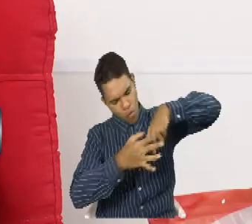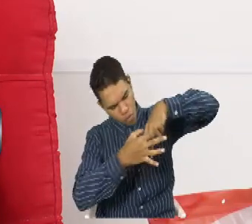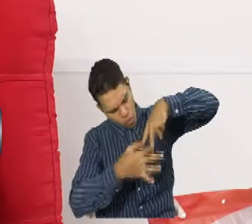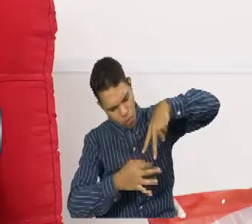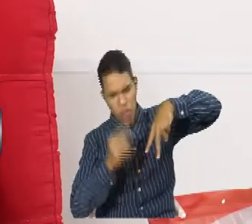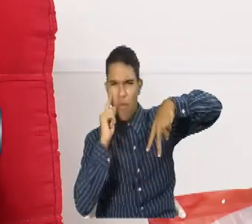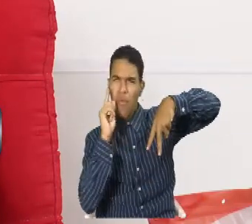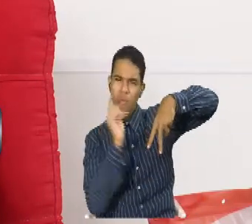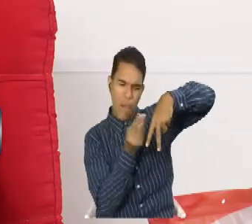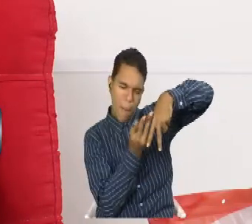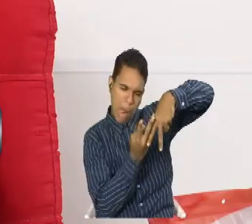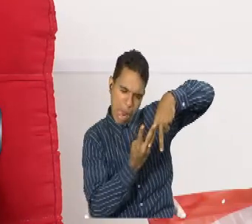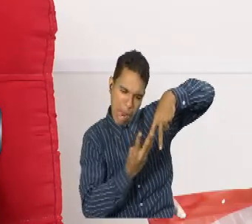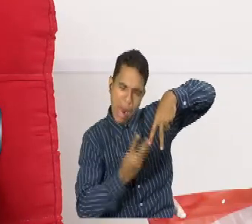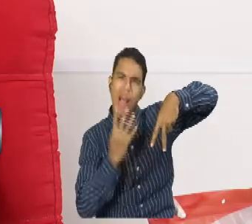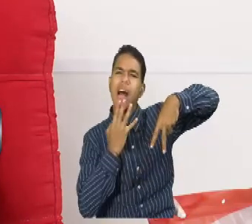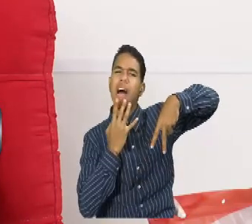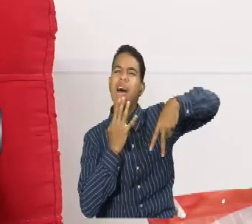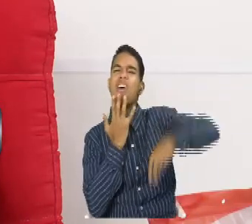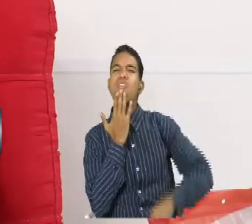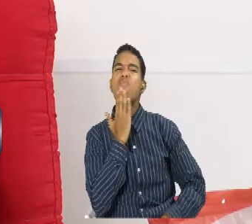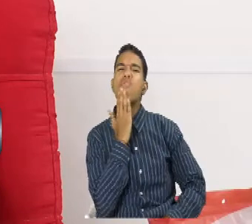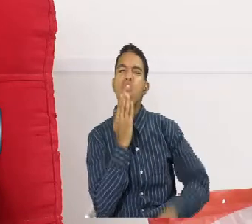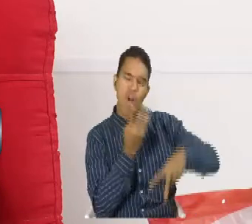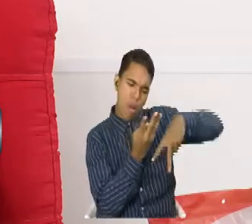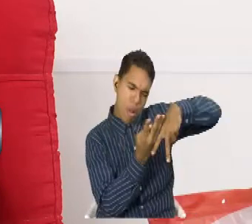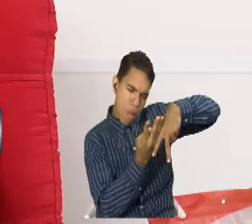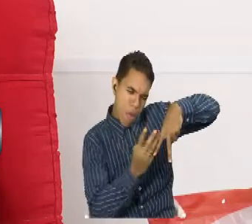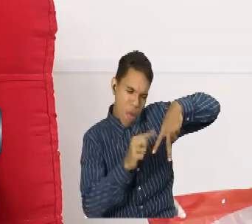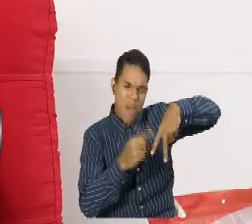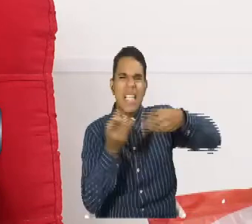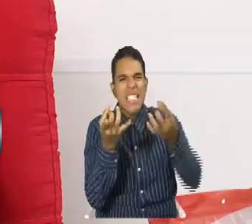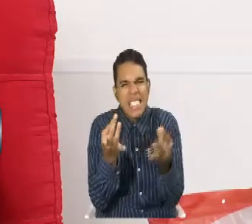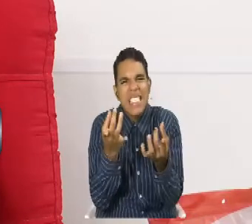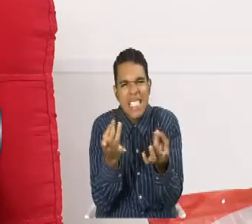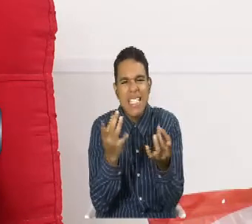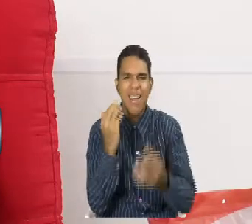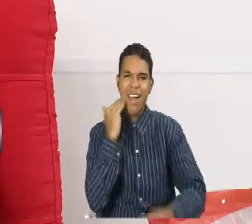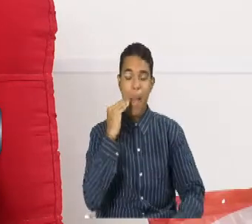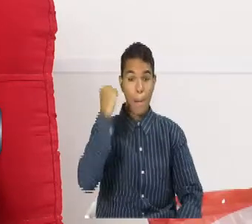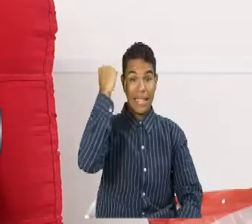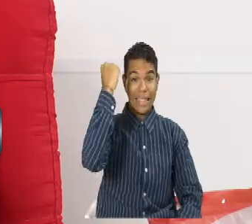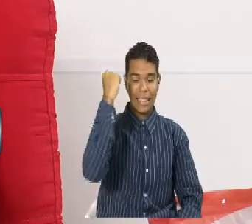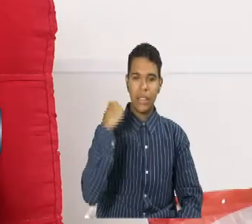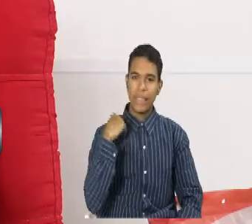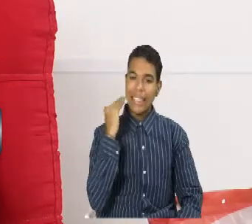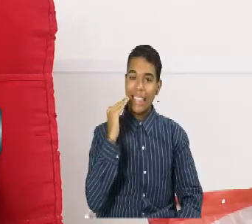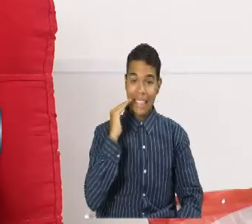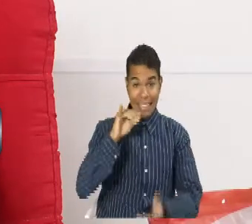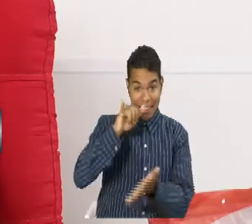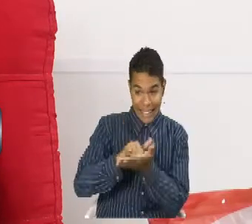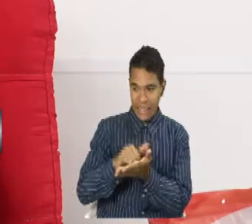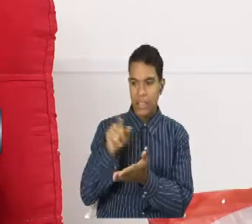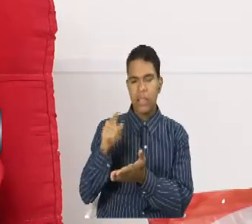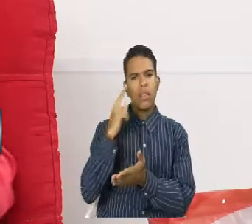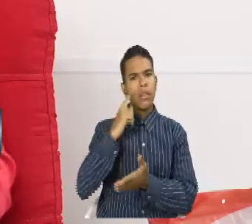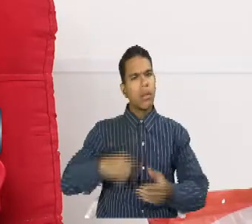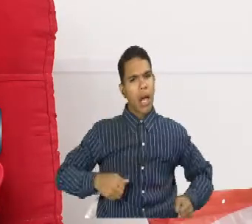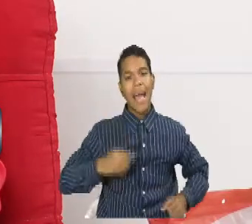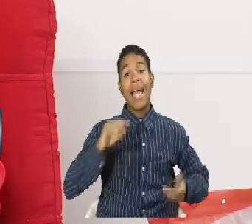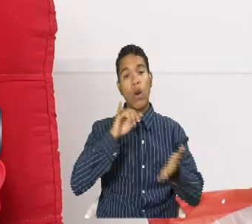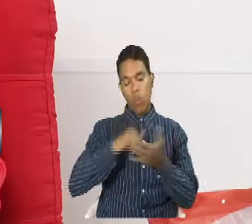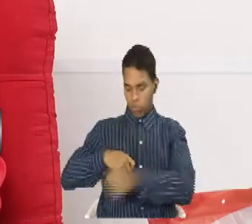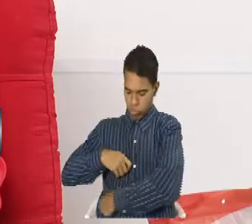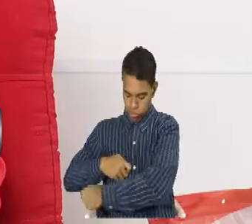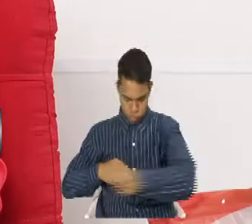cuando se coloca una faja que no está adecuada para su cuerpo. Nosotros en la sala de belleza